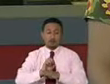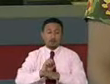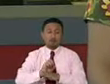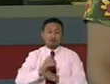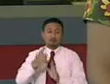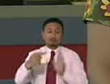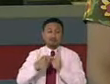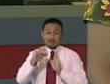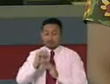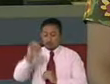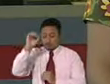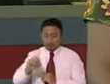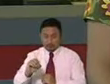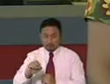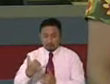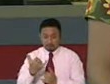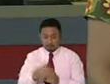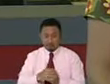en